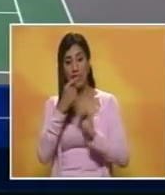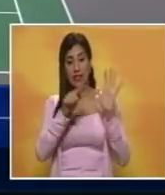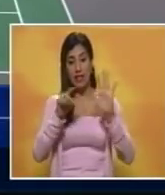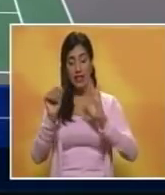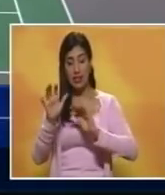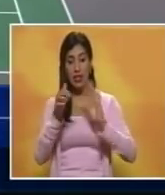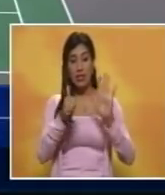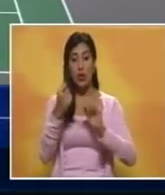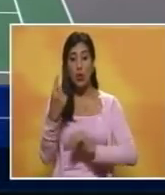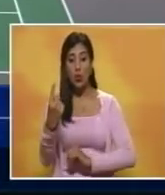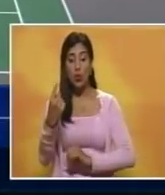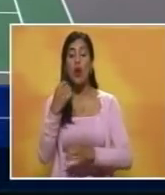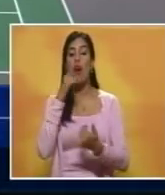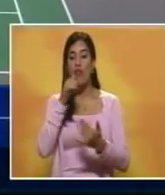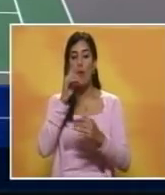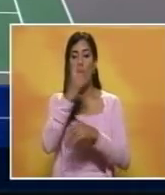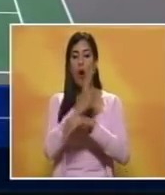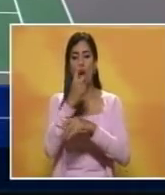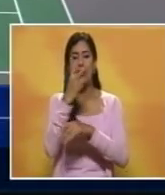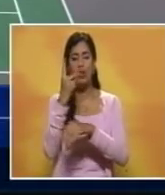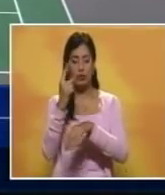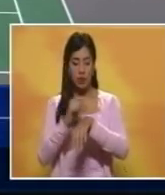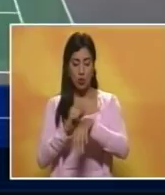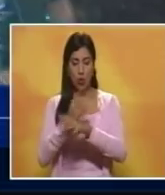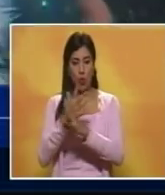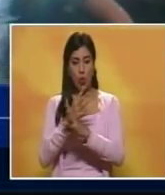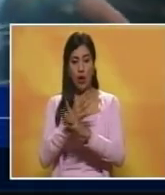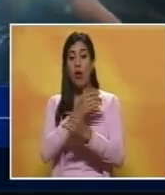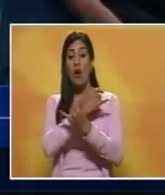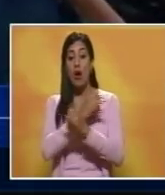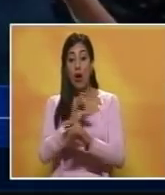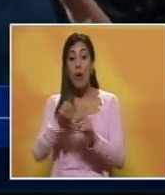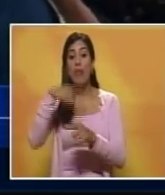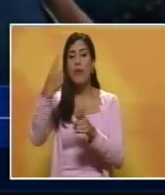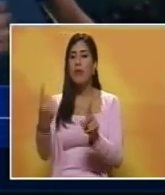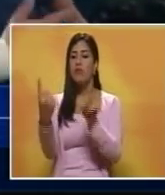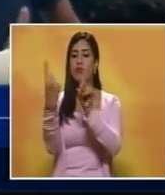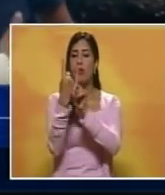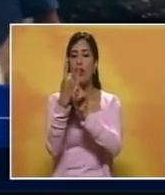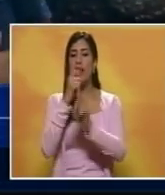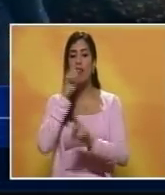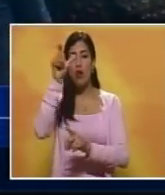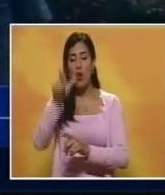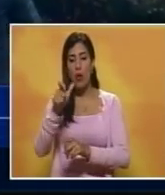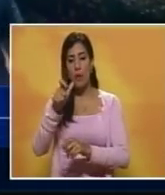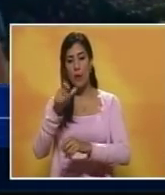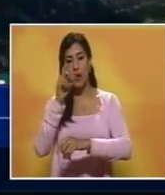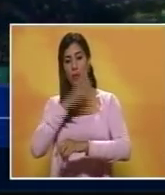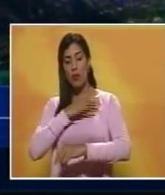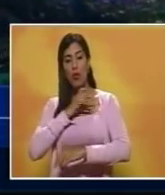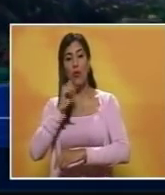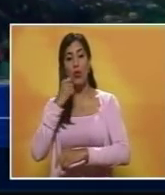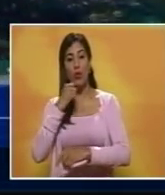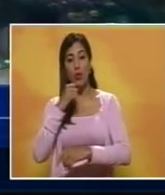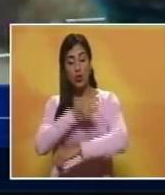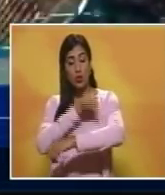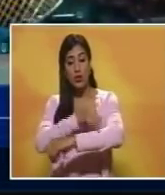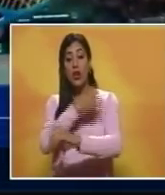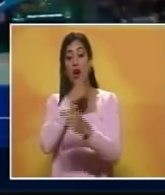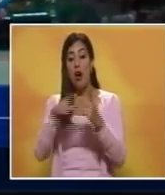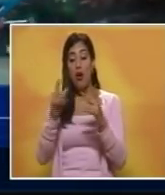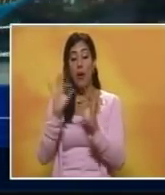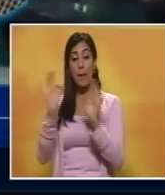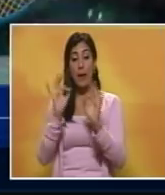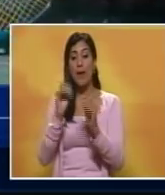y 6-1 en 1 hora y 32 minutos. Su próximo rival será el bosnio Damir Zumur. La jornada estelar de